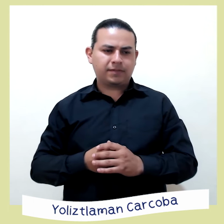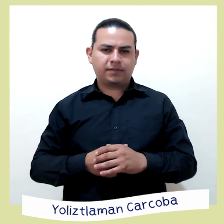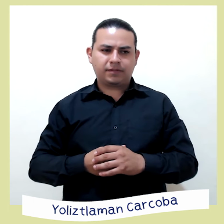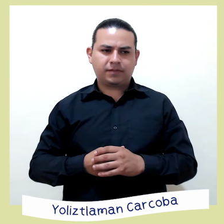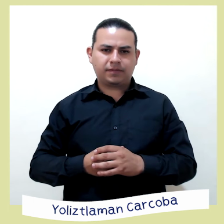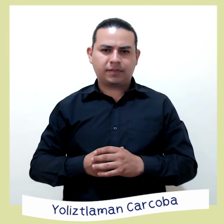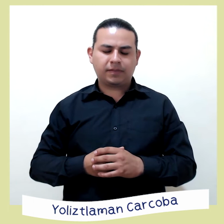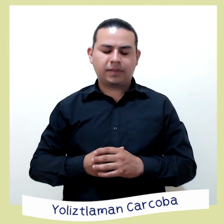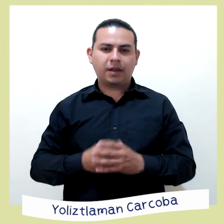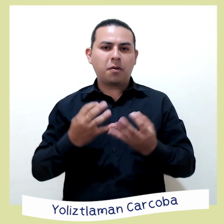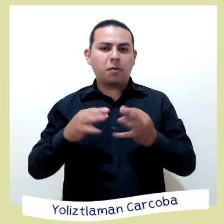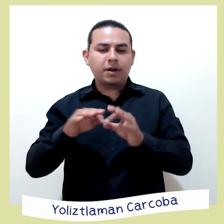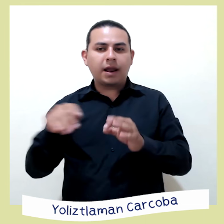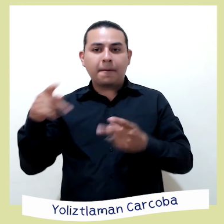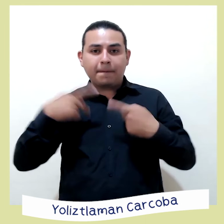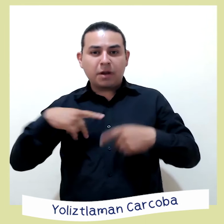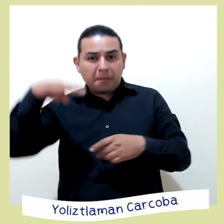quieres, para